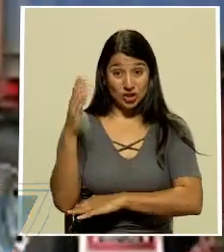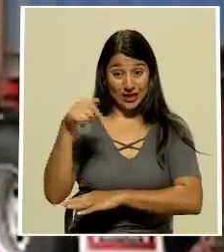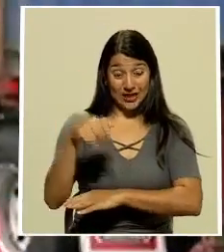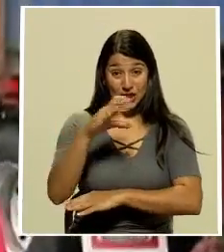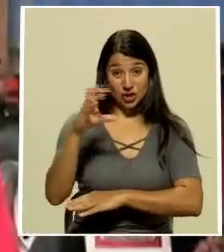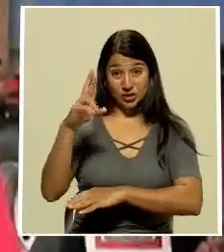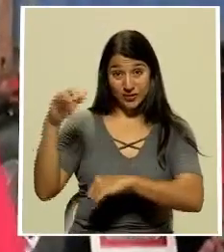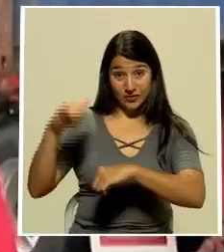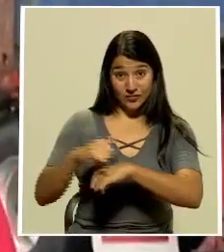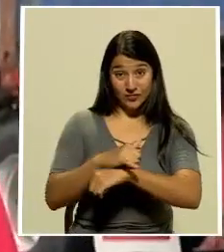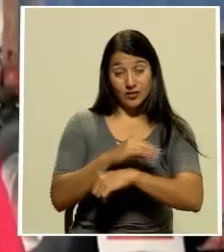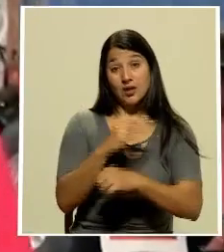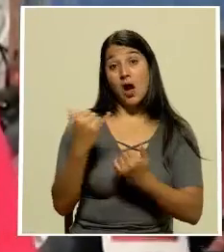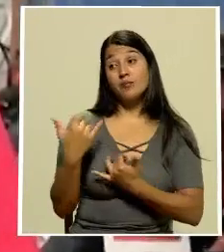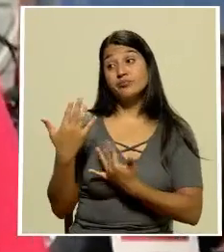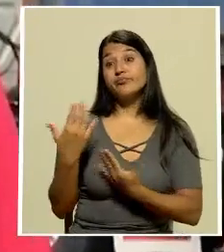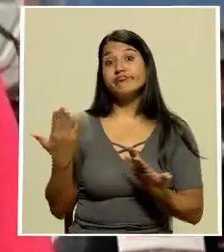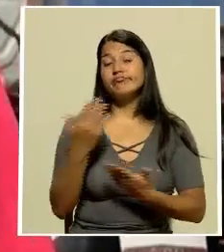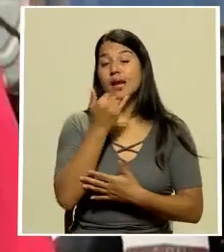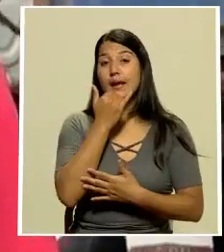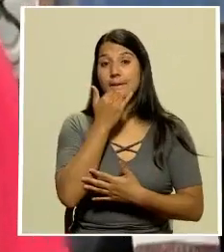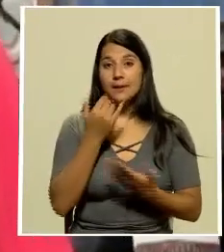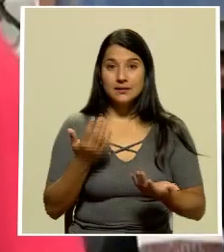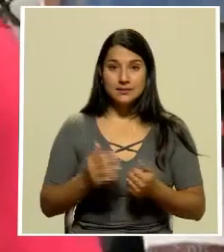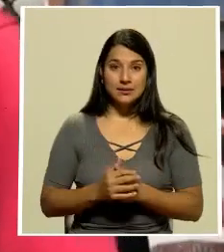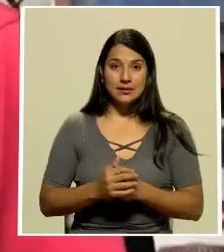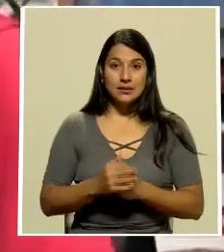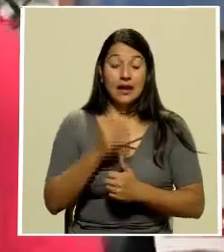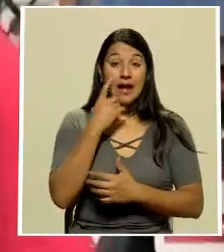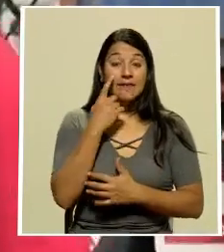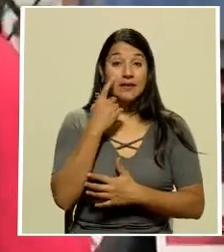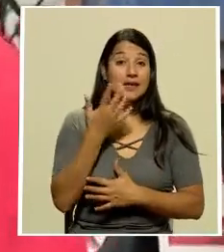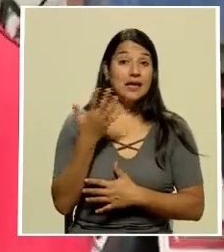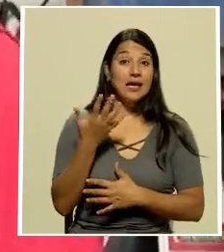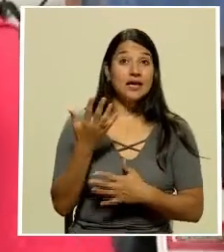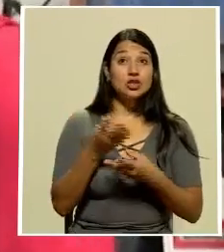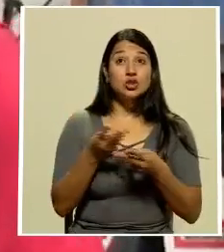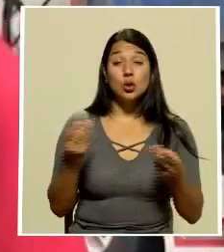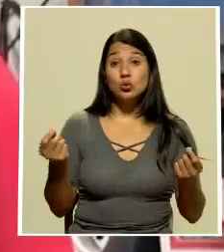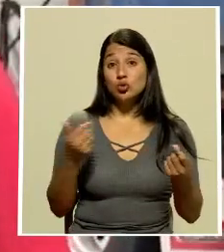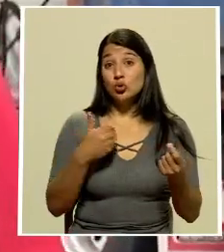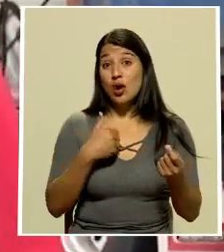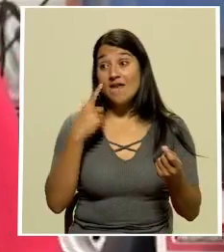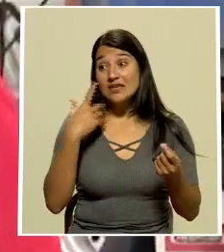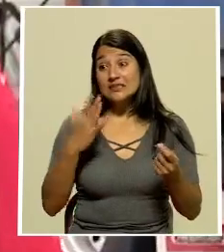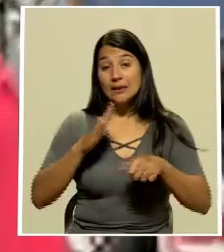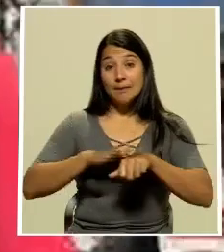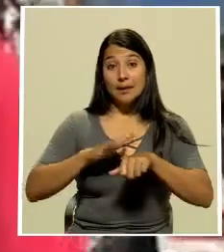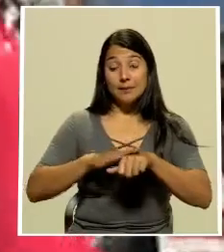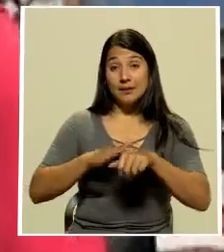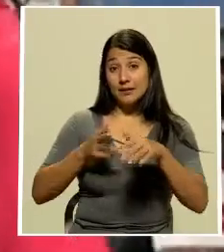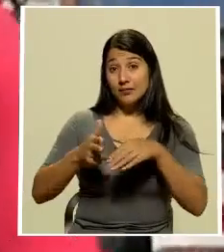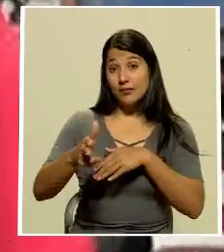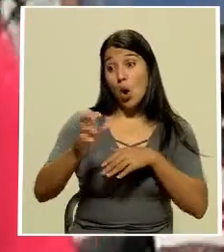y esperando a ver qué pasa. Vamos a ver qué solución hay, a ver si nos abren ahí el paso o